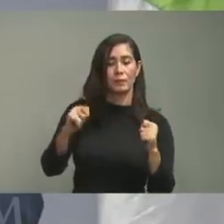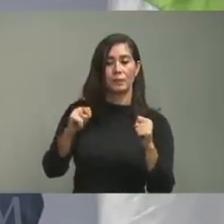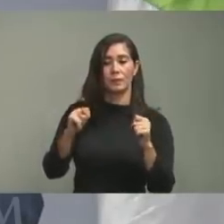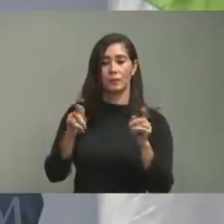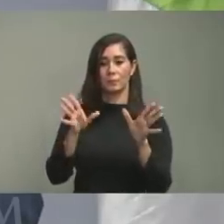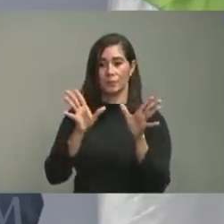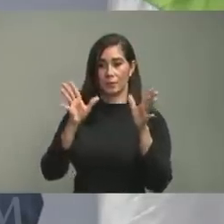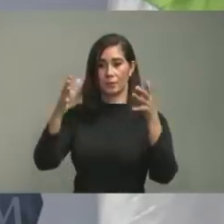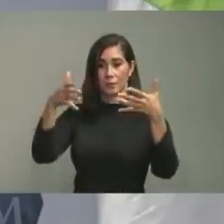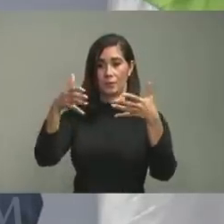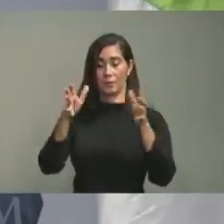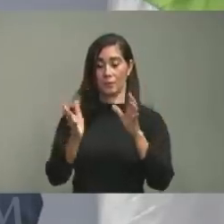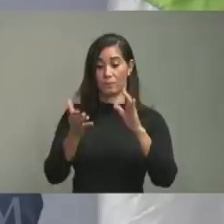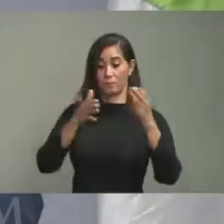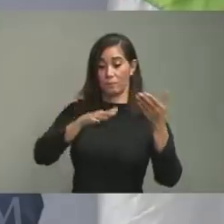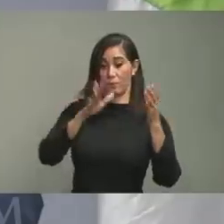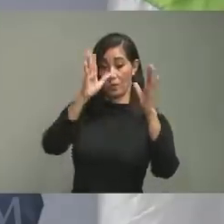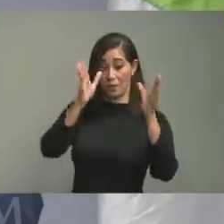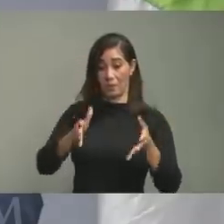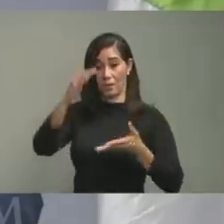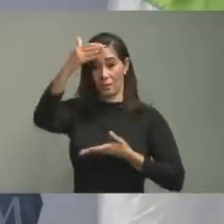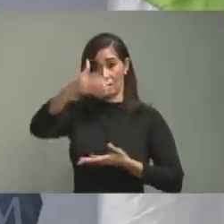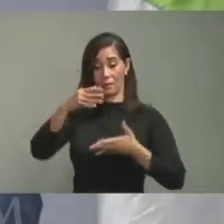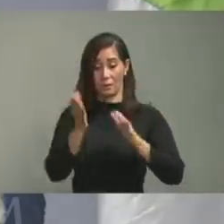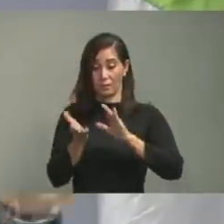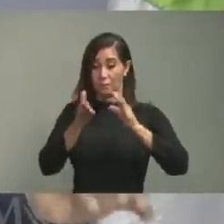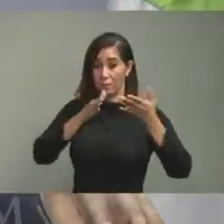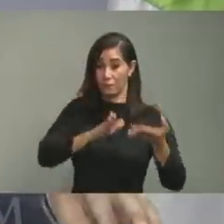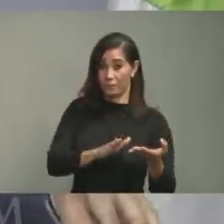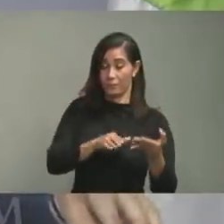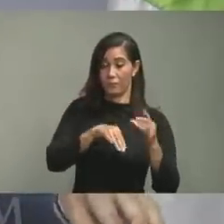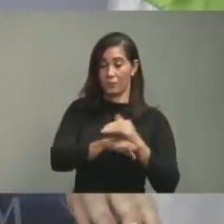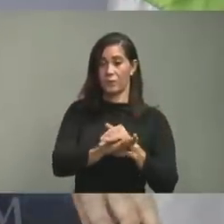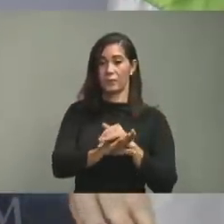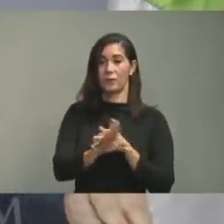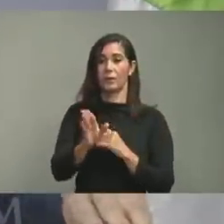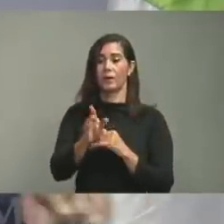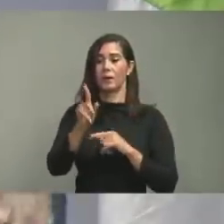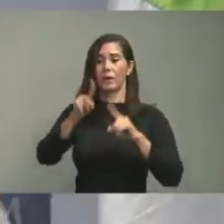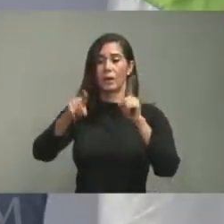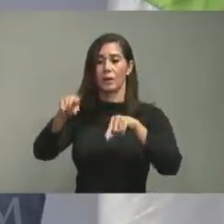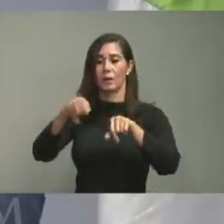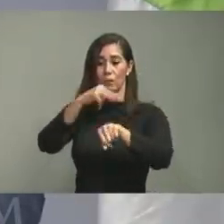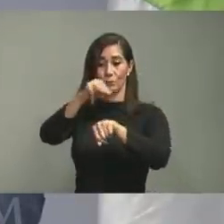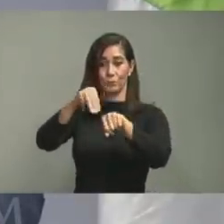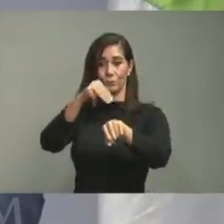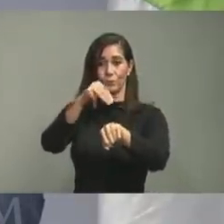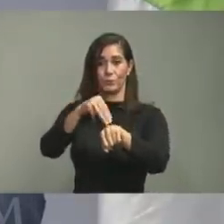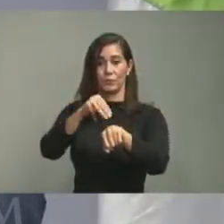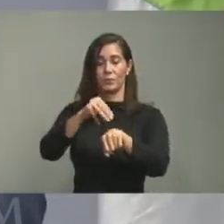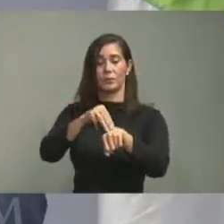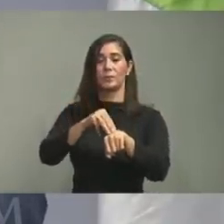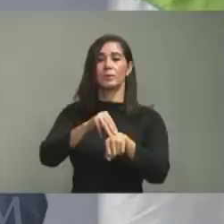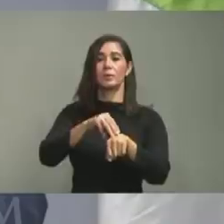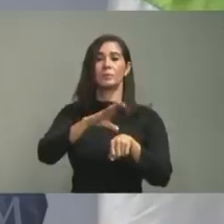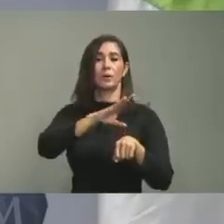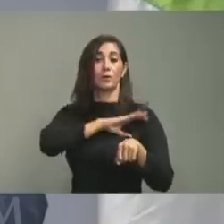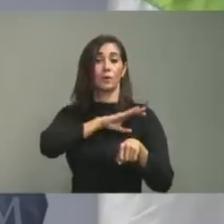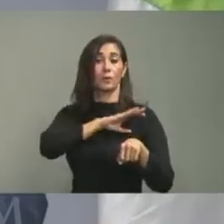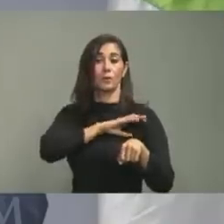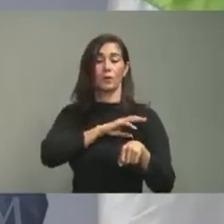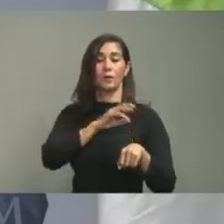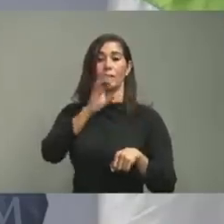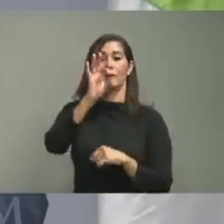funerarias en los diferentes municipios. Hemos encargado al coronel Montero del 911 para que inicie